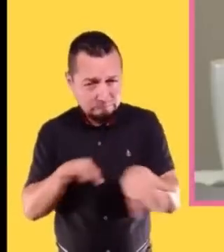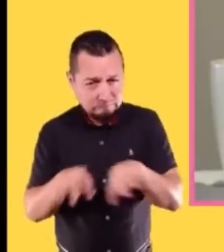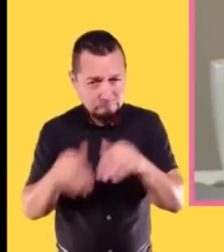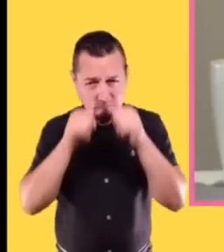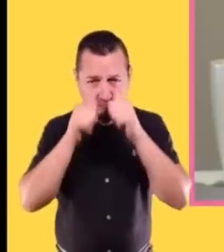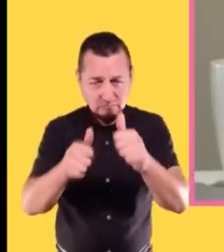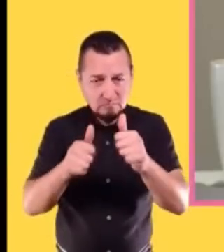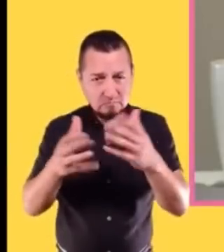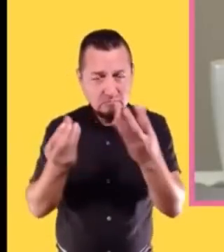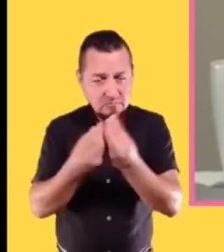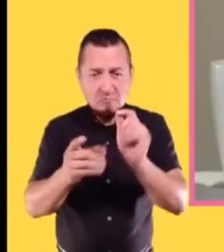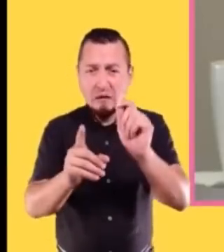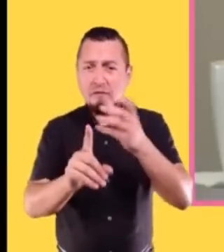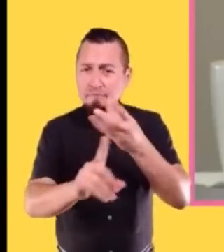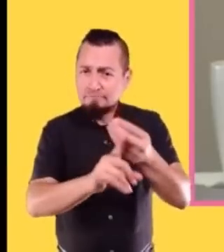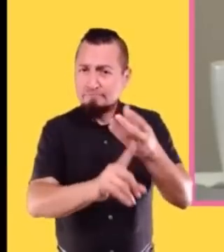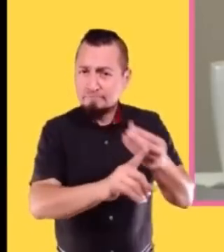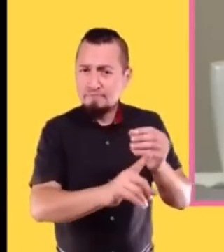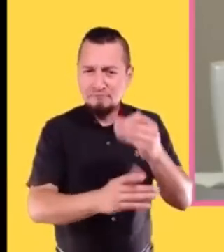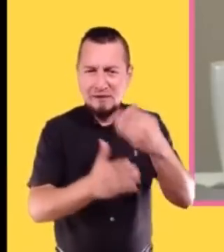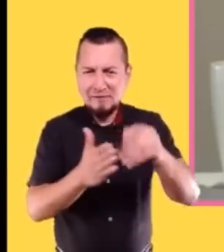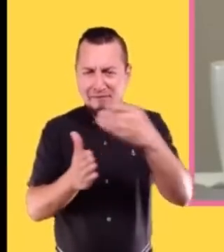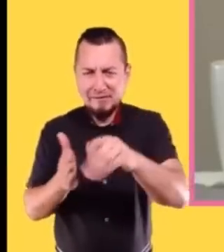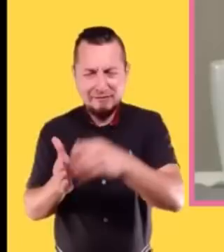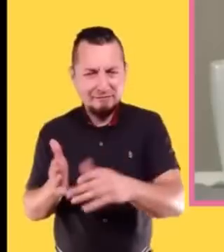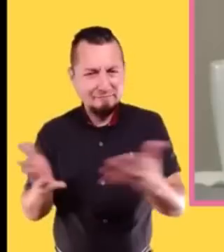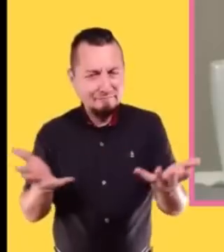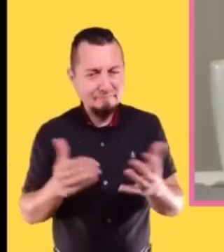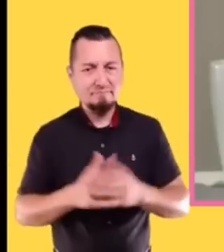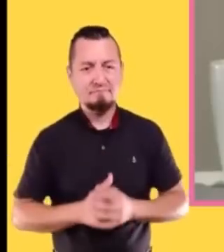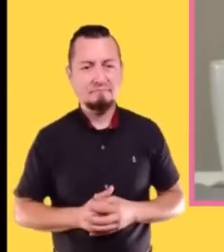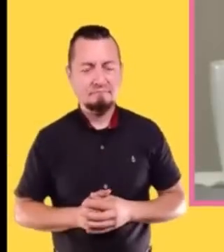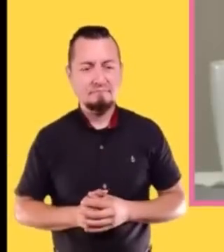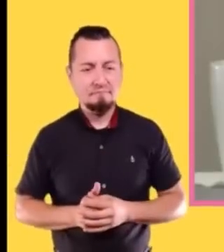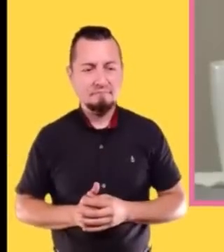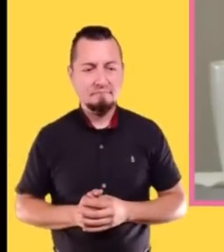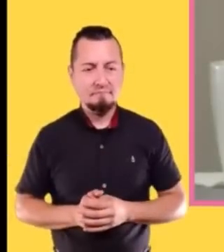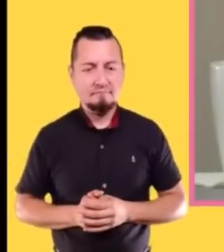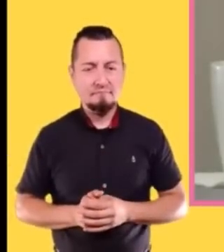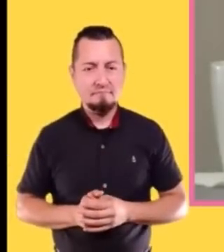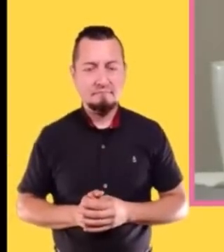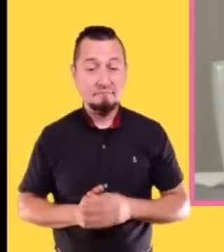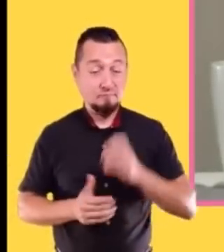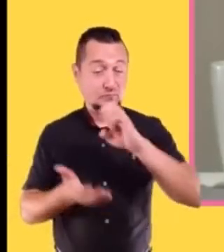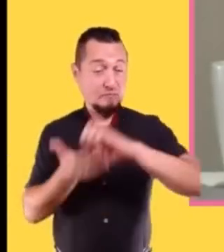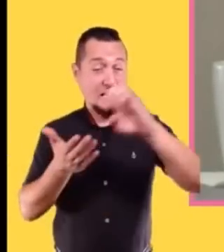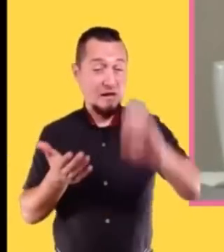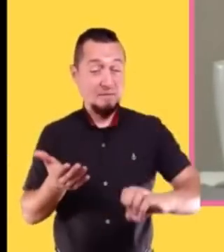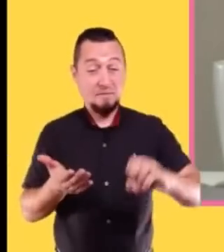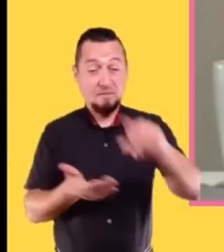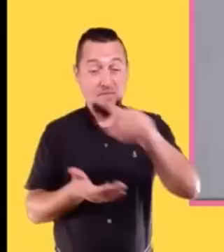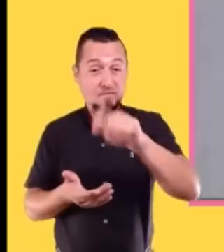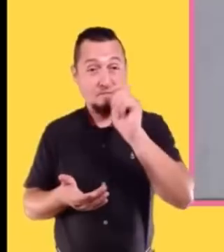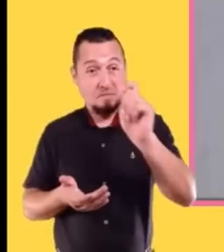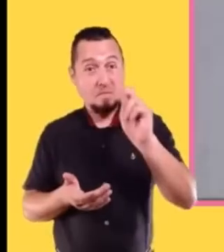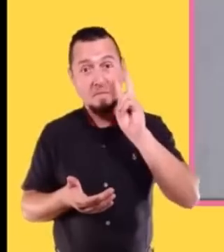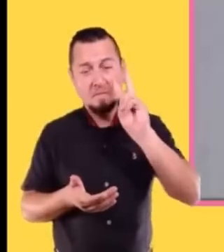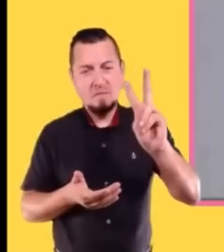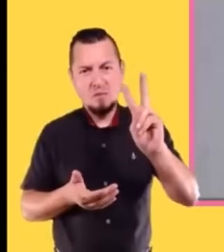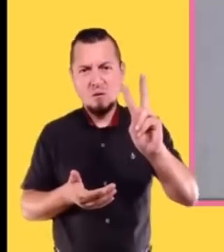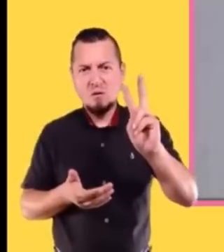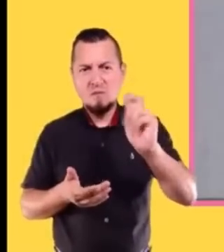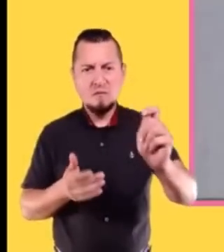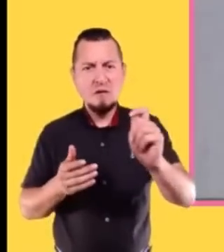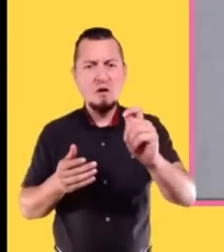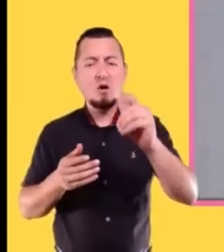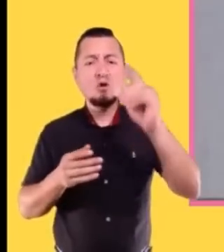corregir este tipo de situaciones. Muy bien, aquí hay un ejemplo que también se ha comentado mucho sobre el sistema solar, donde